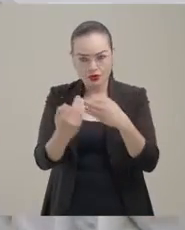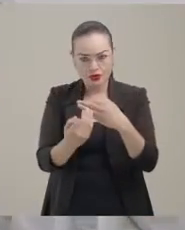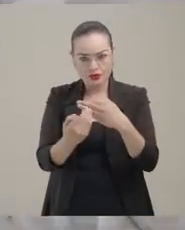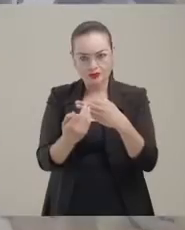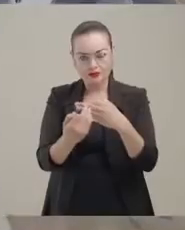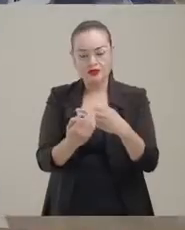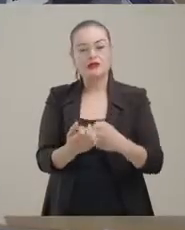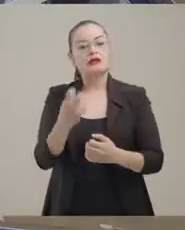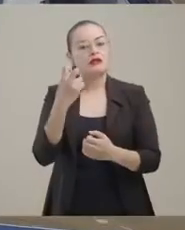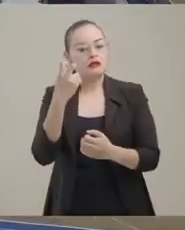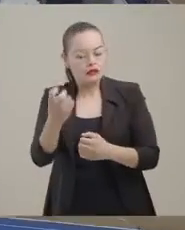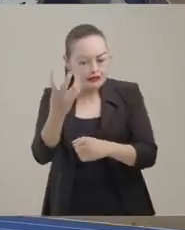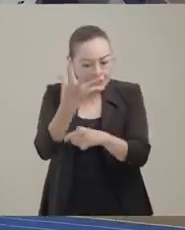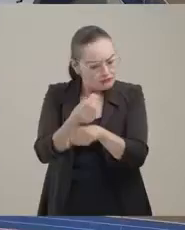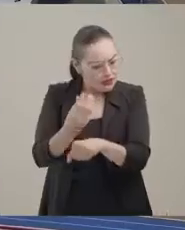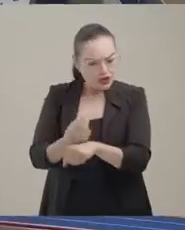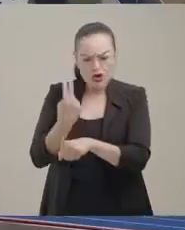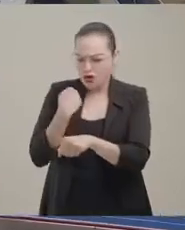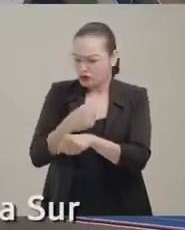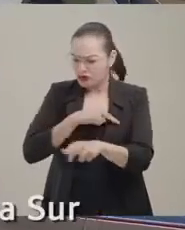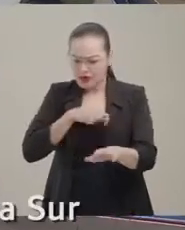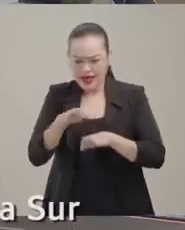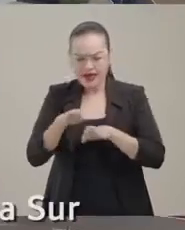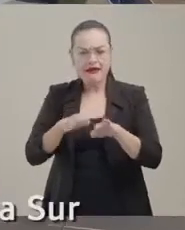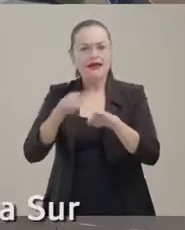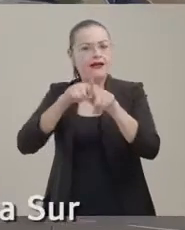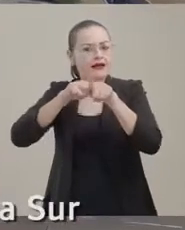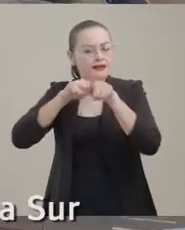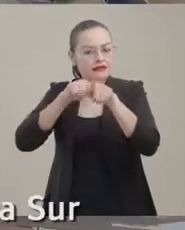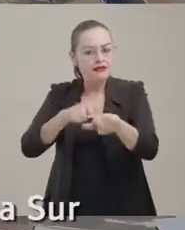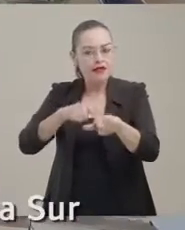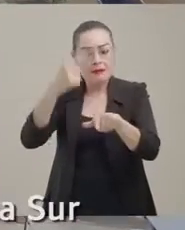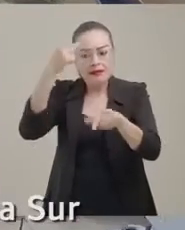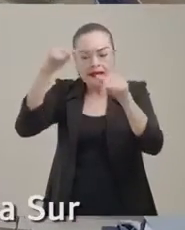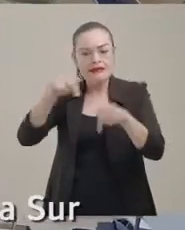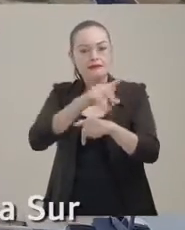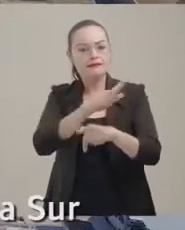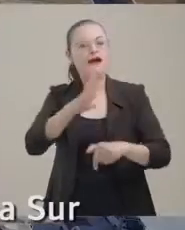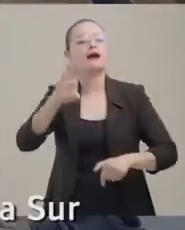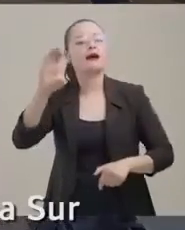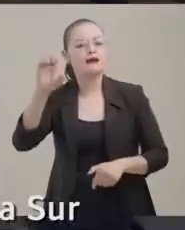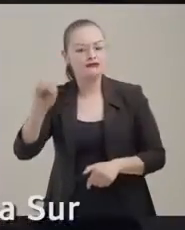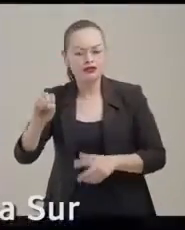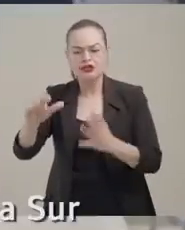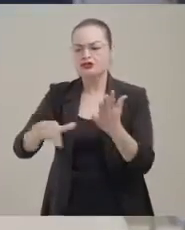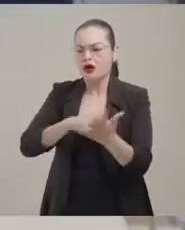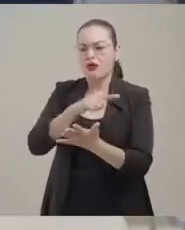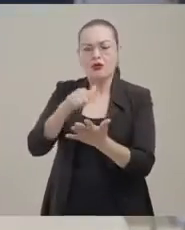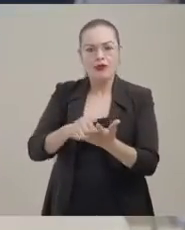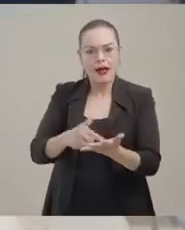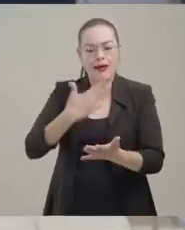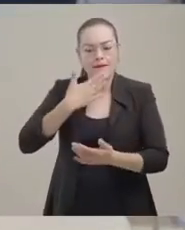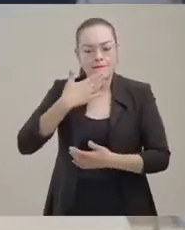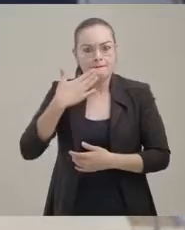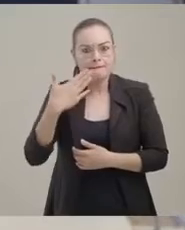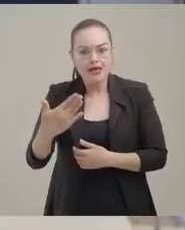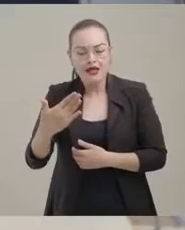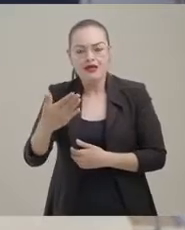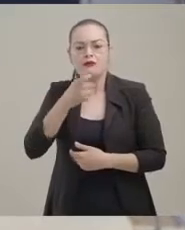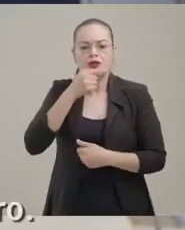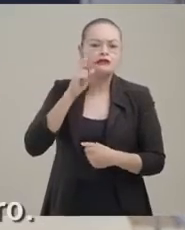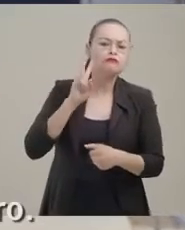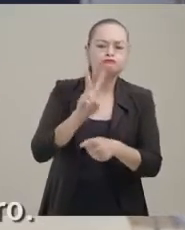Confianza. Con estas y más obras, seguimos trabajando para hacer de Baja California Sur un lugar más